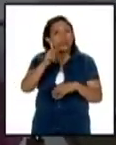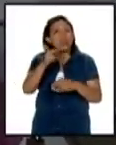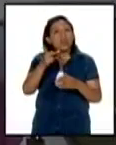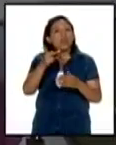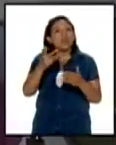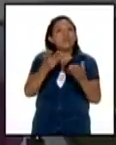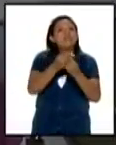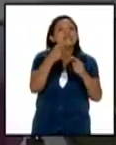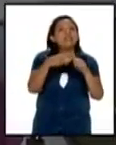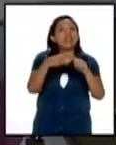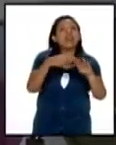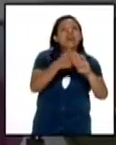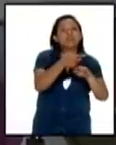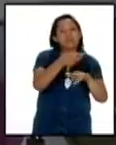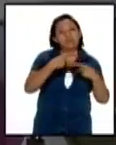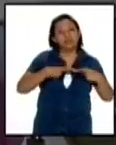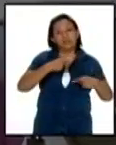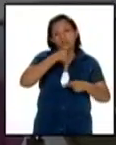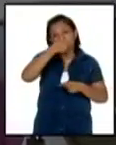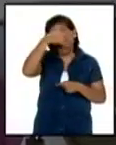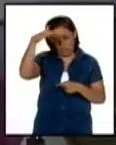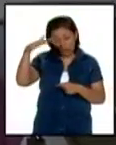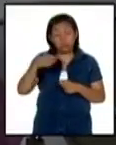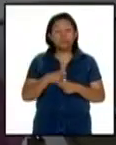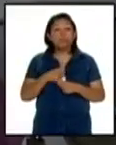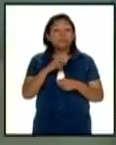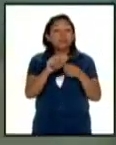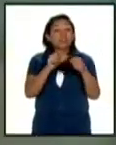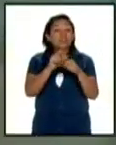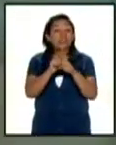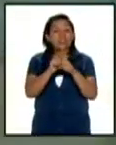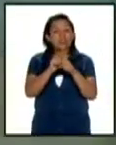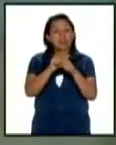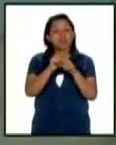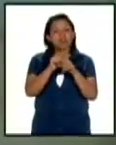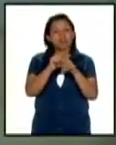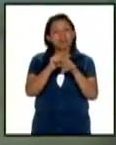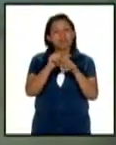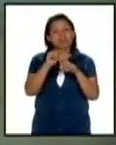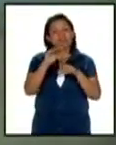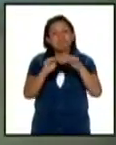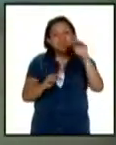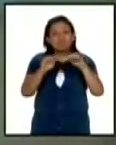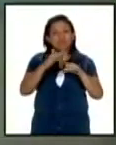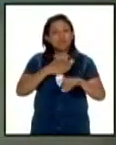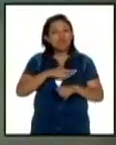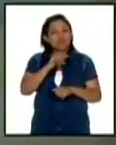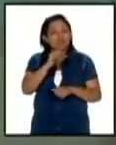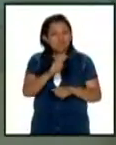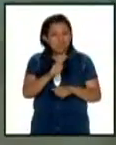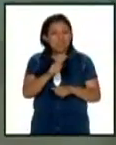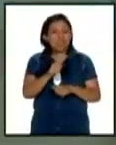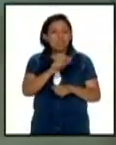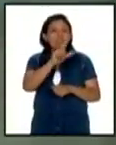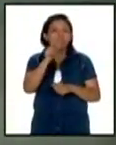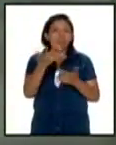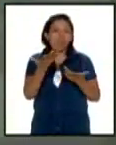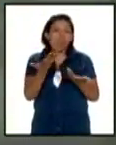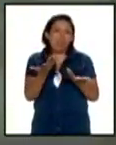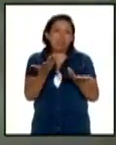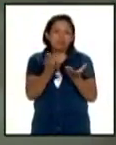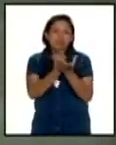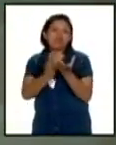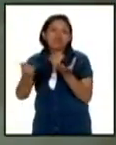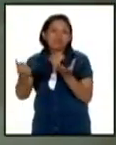personas mayores. Una sociedad desigual que lamentablemente lleva a condiciones de exclusión a quien por